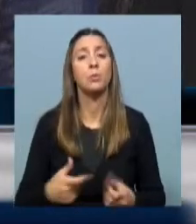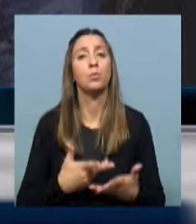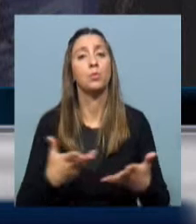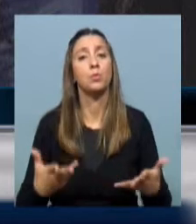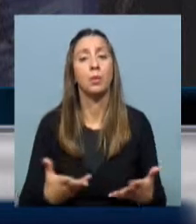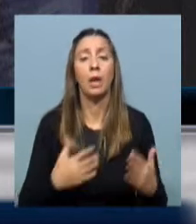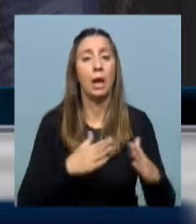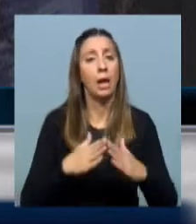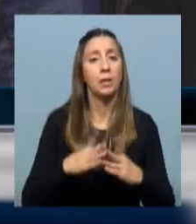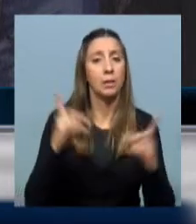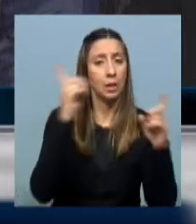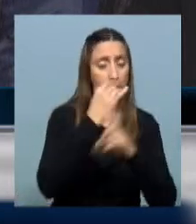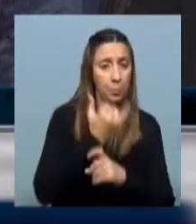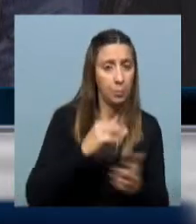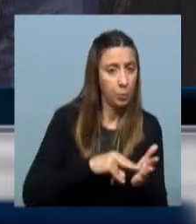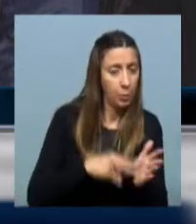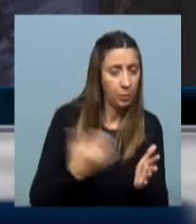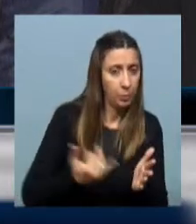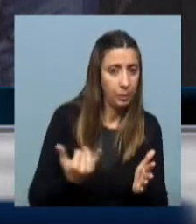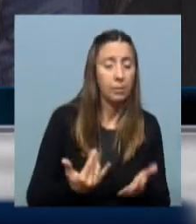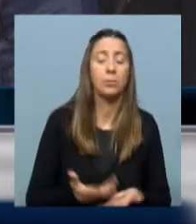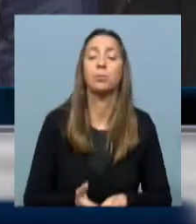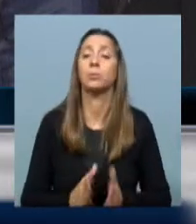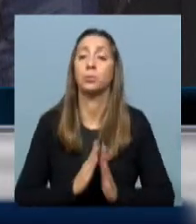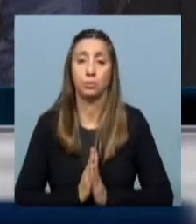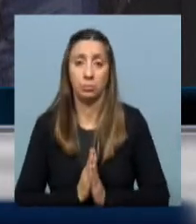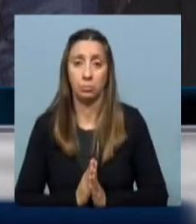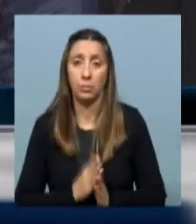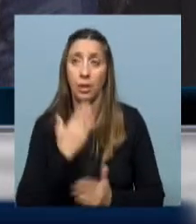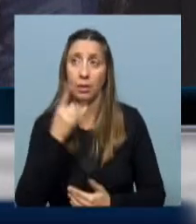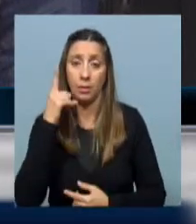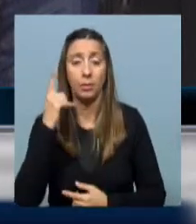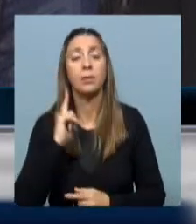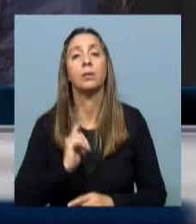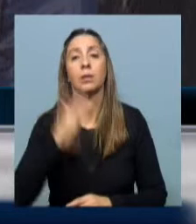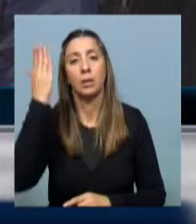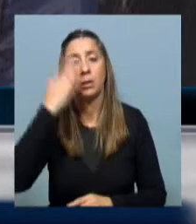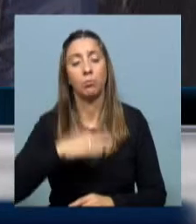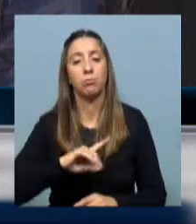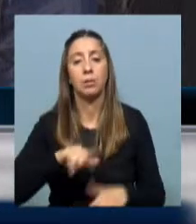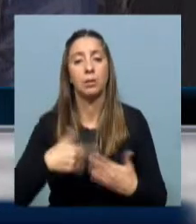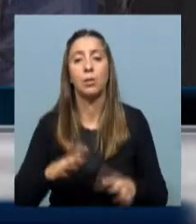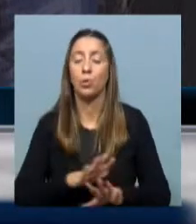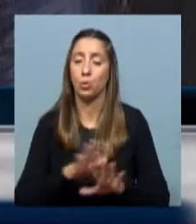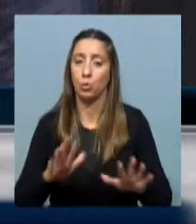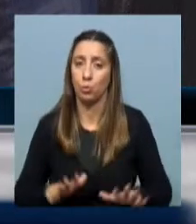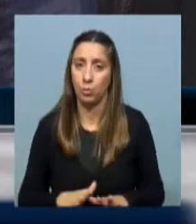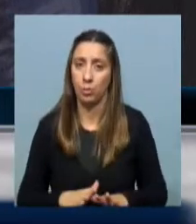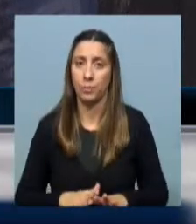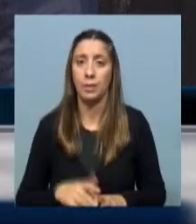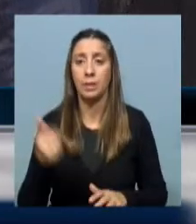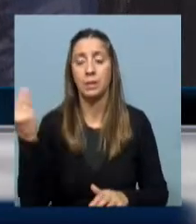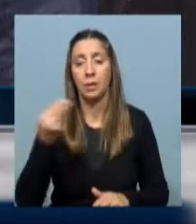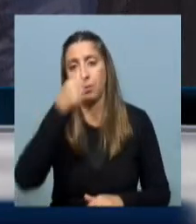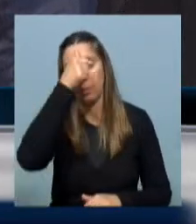de las viviendas afectadas. Gracias a Dios, del resultado total que se hizo de todo el relevamiento, tanto del